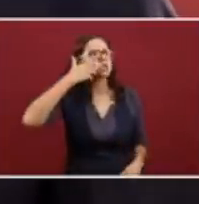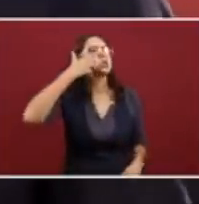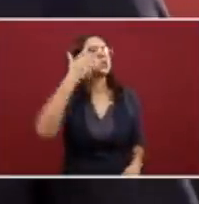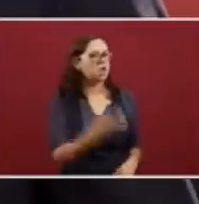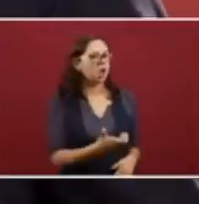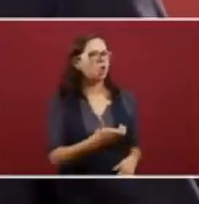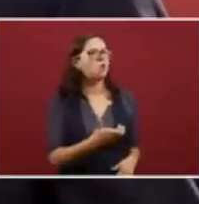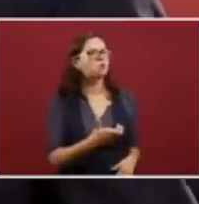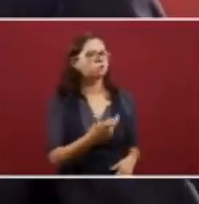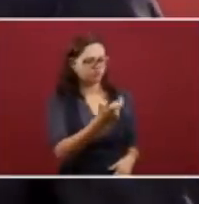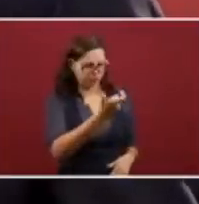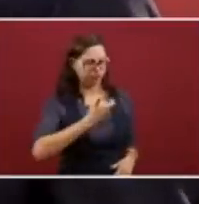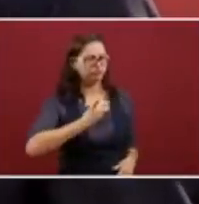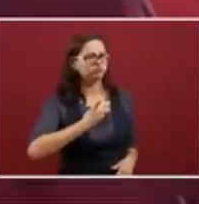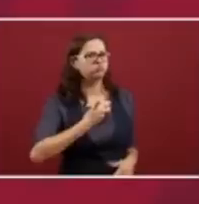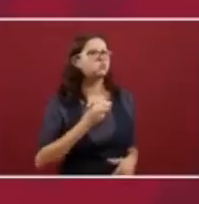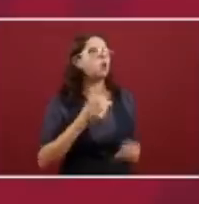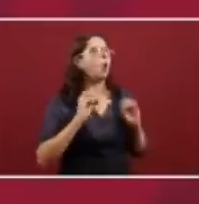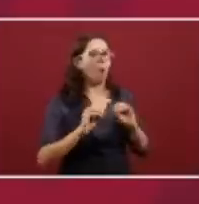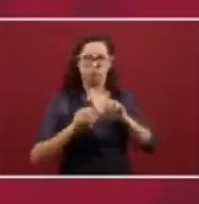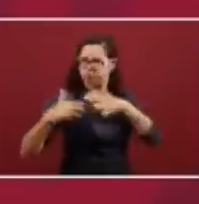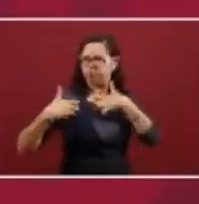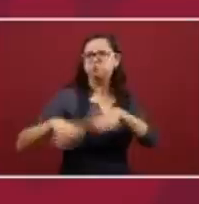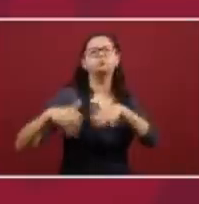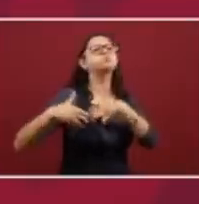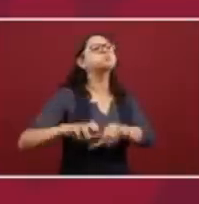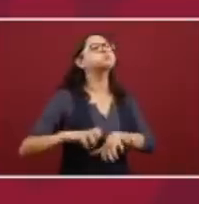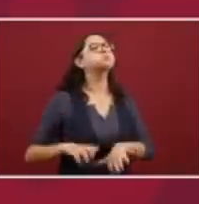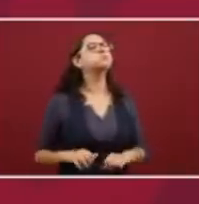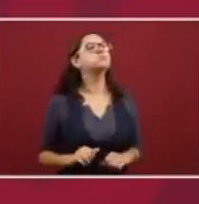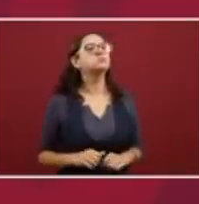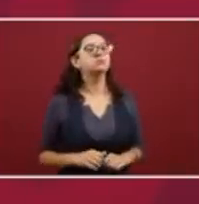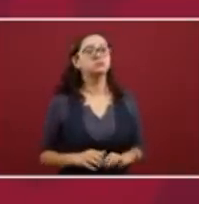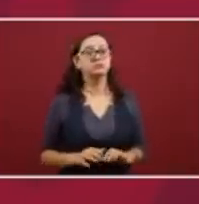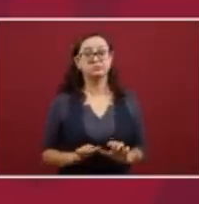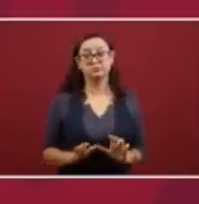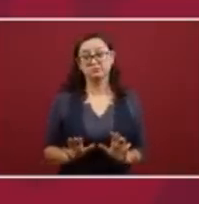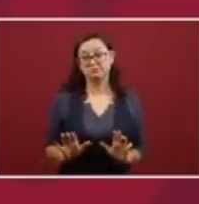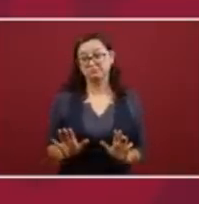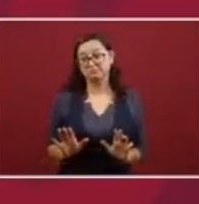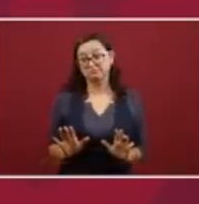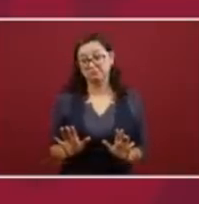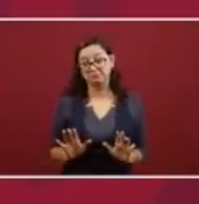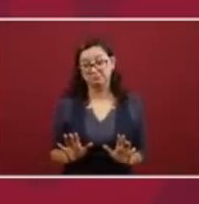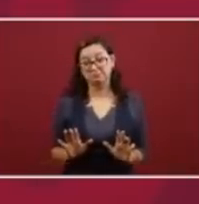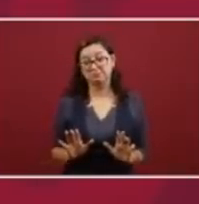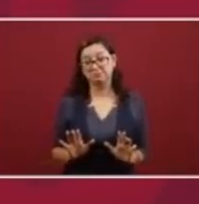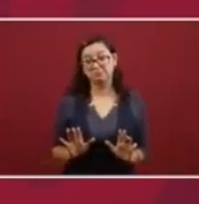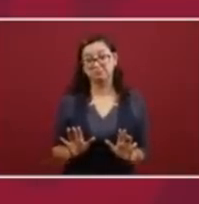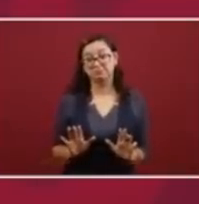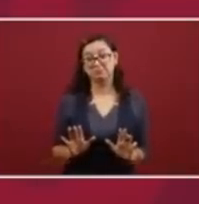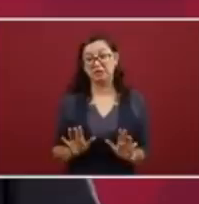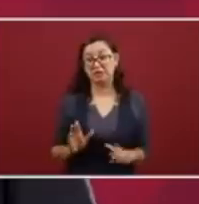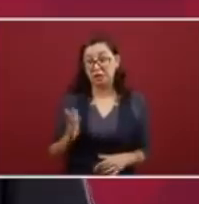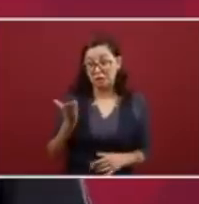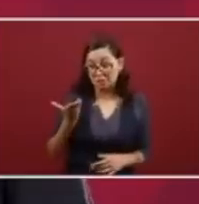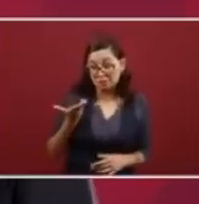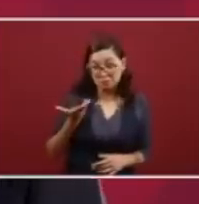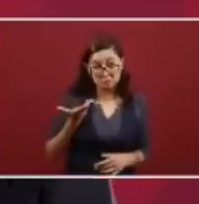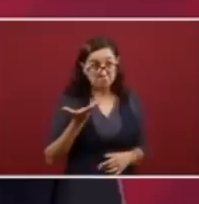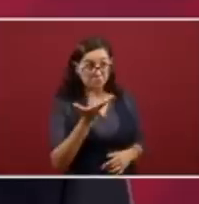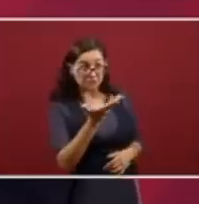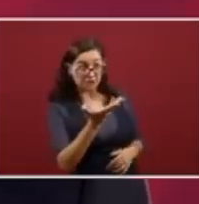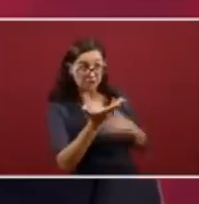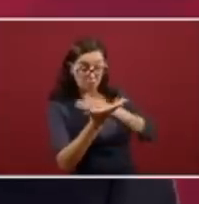y hago un par si es injusto lo que se solicita